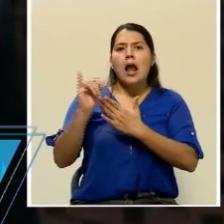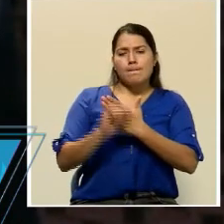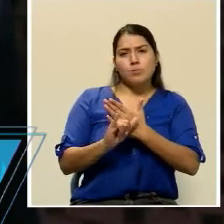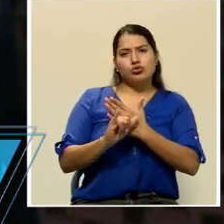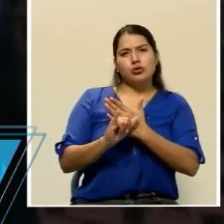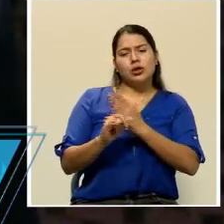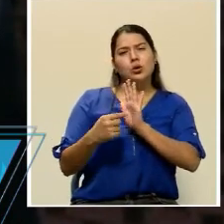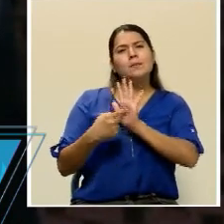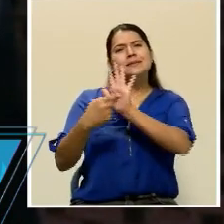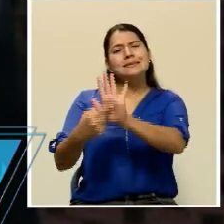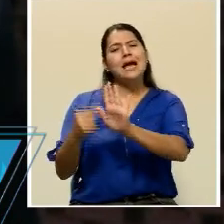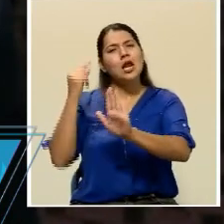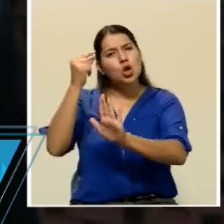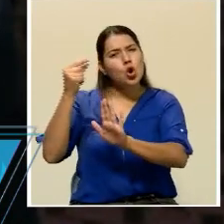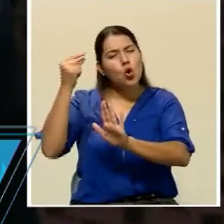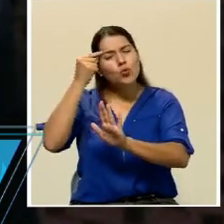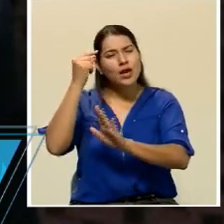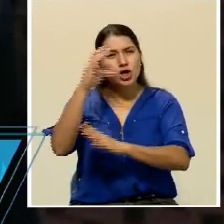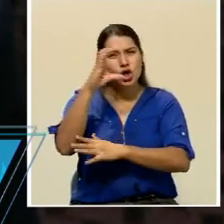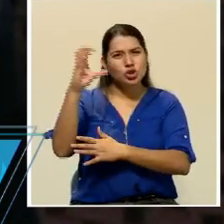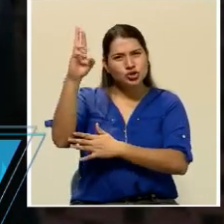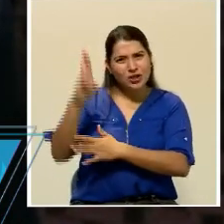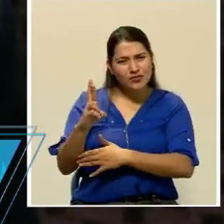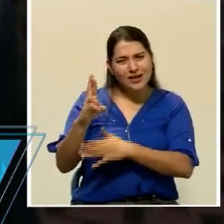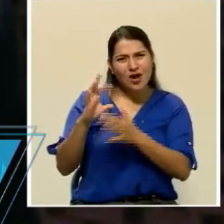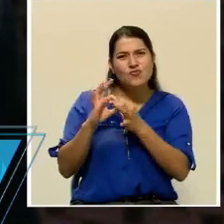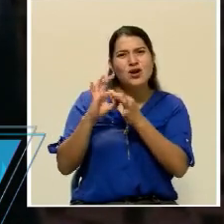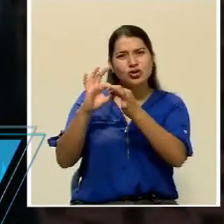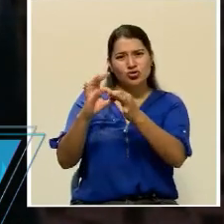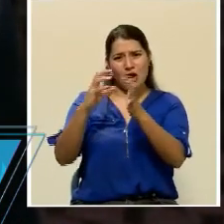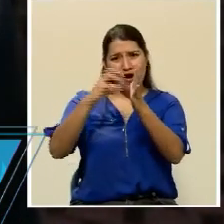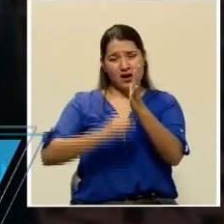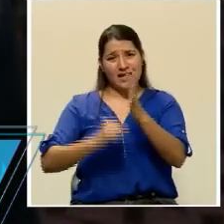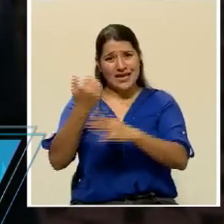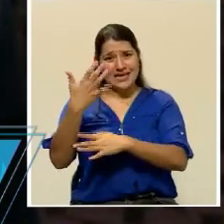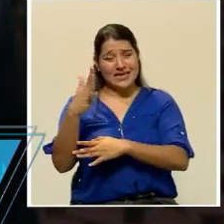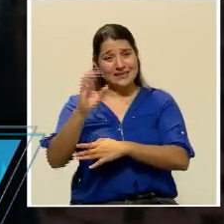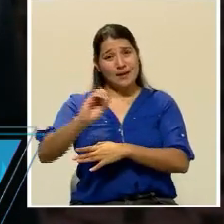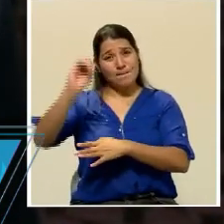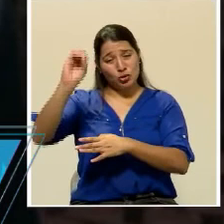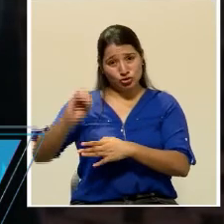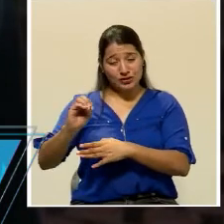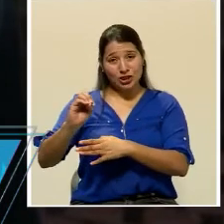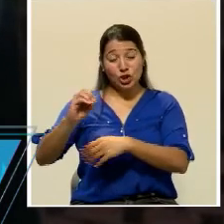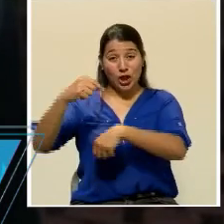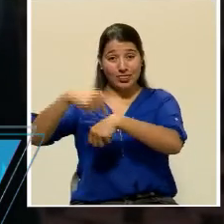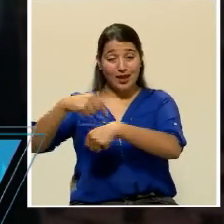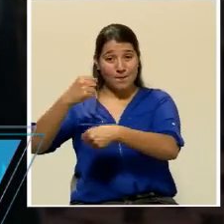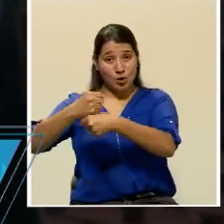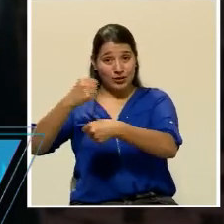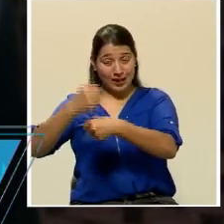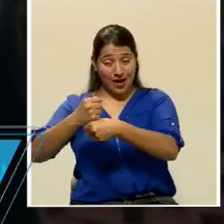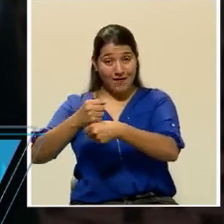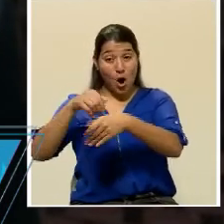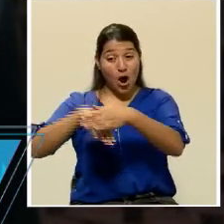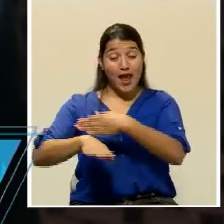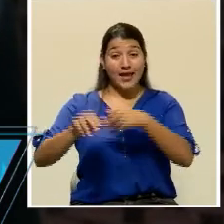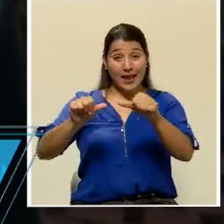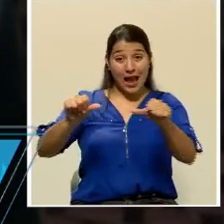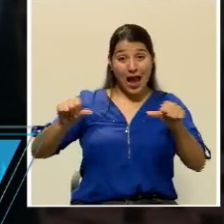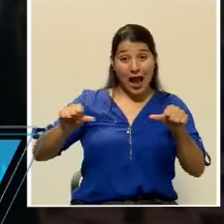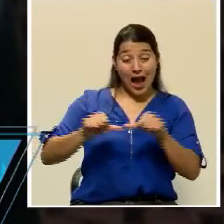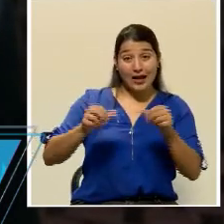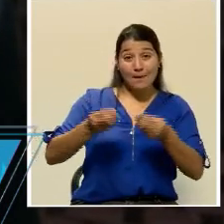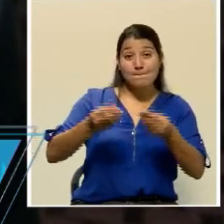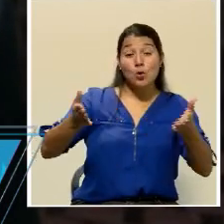presentó el gobierno de la República sobre la reducción del 15% de las jornadas en el sector público para las